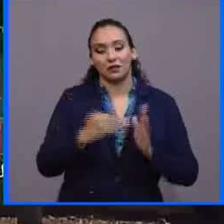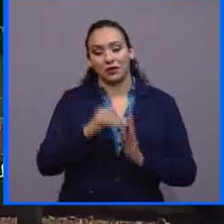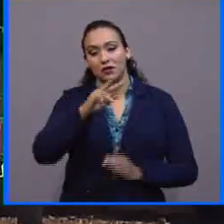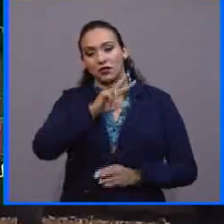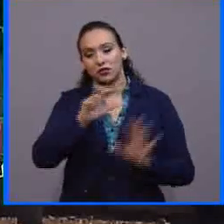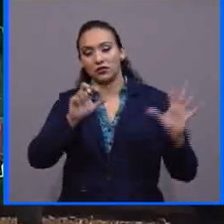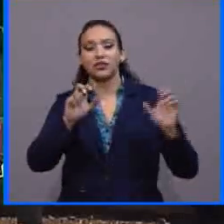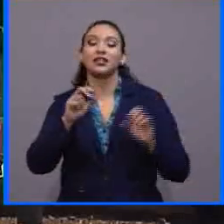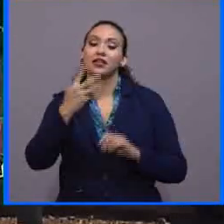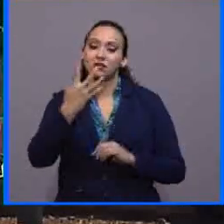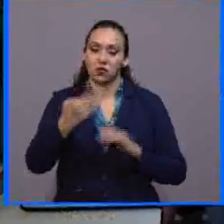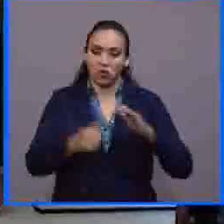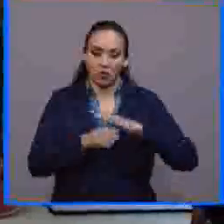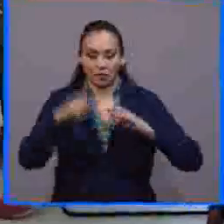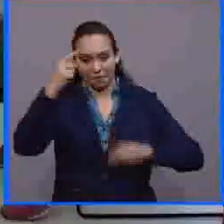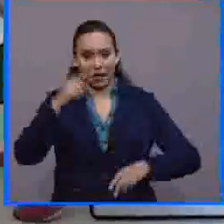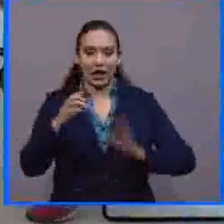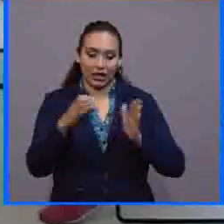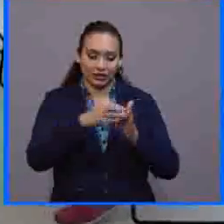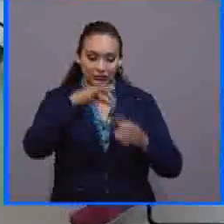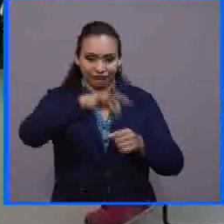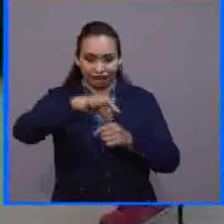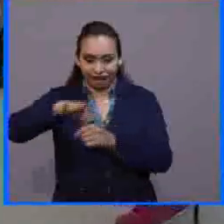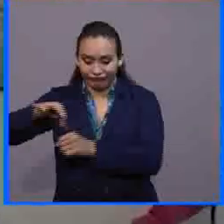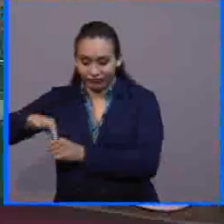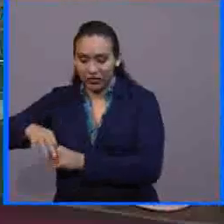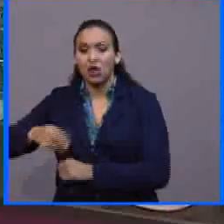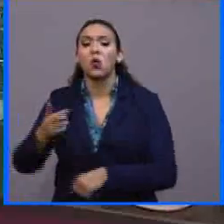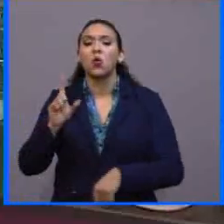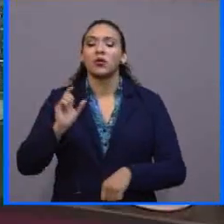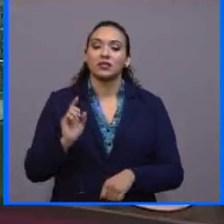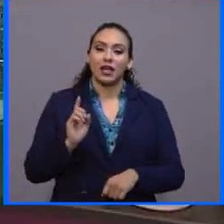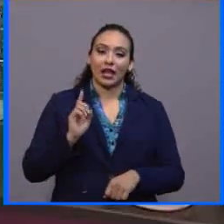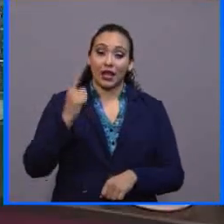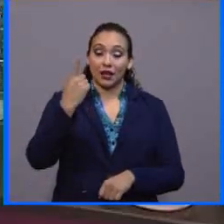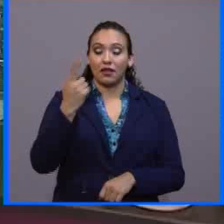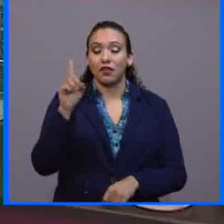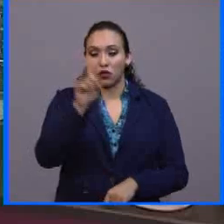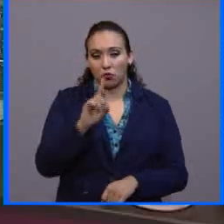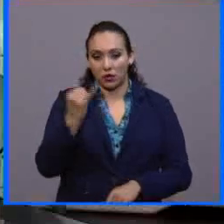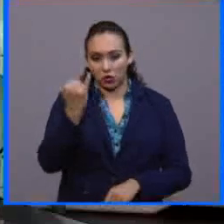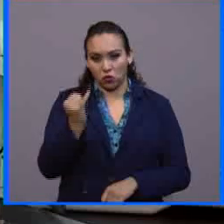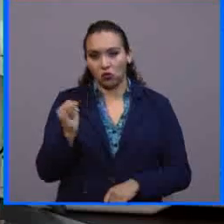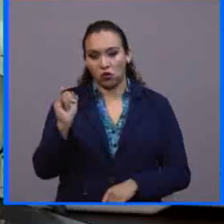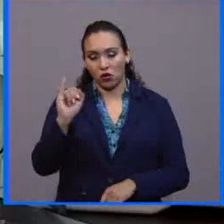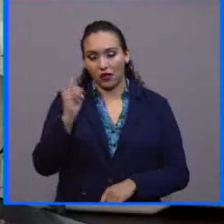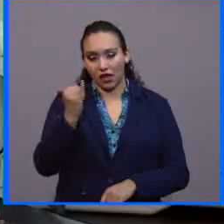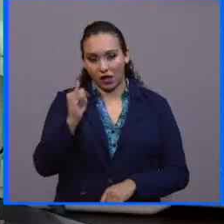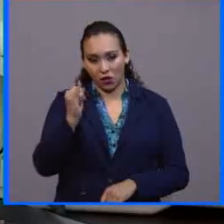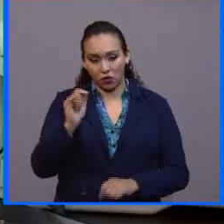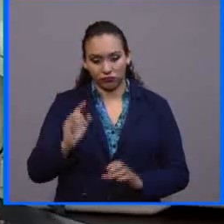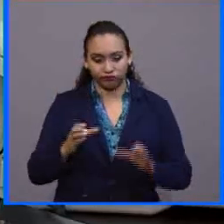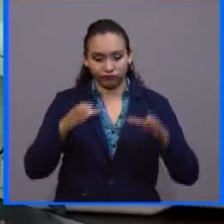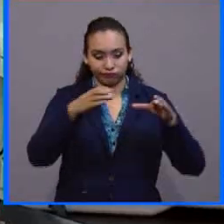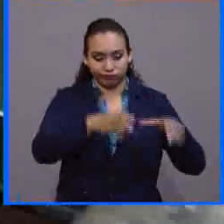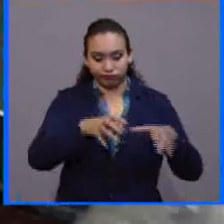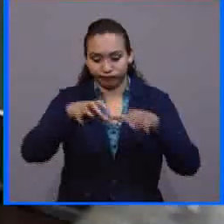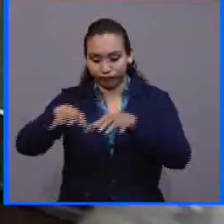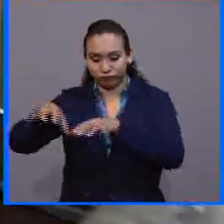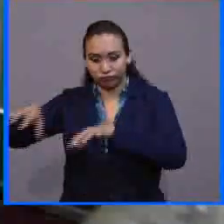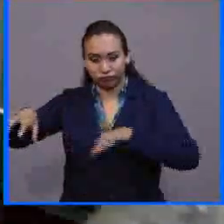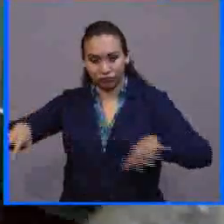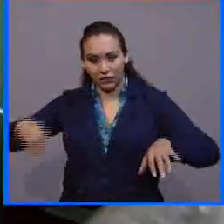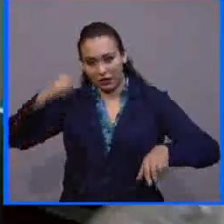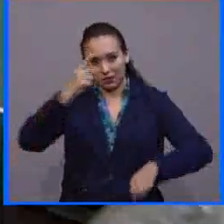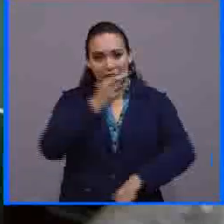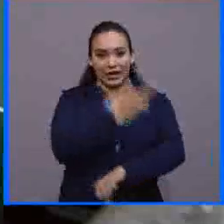84.204 mesas directivas de casilla que se van a instalar el domingo 1 de junio para llevar a cabo la elección judicial federal y los